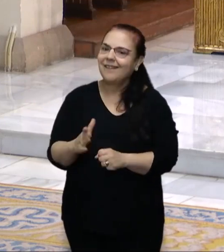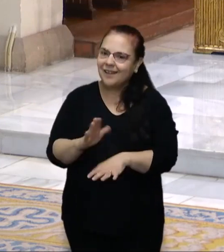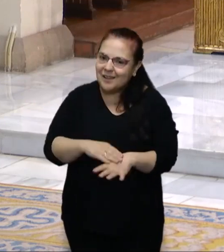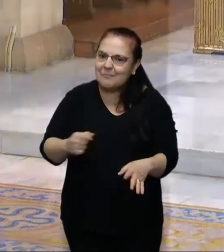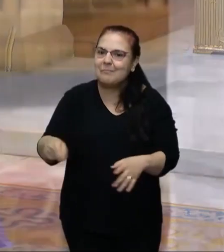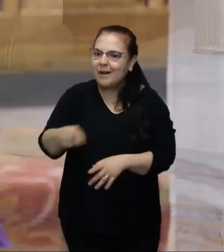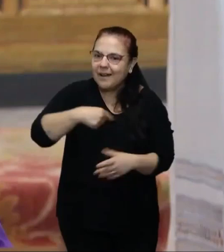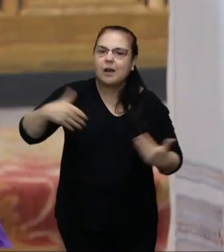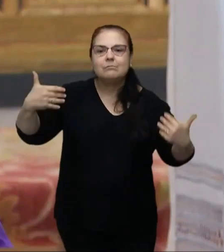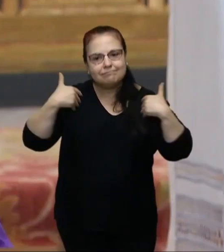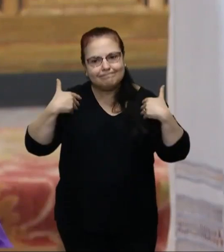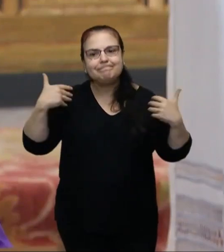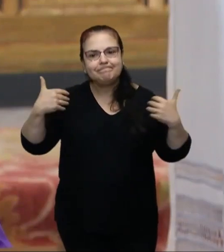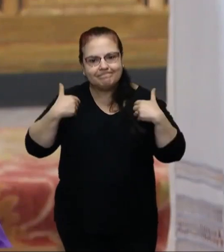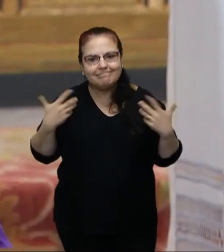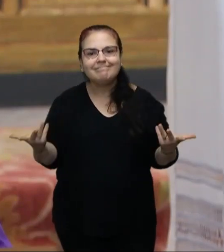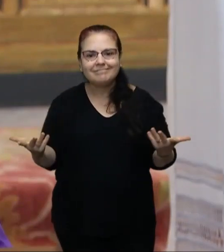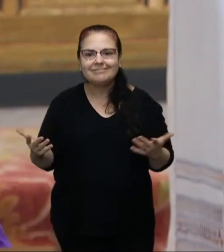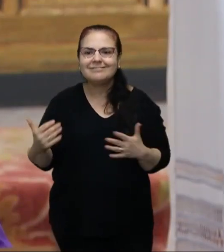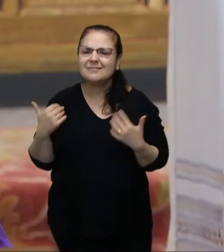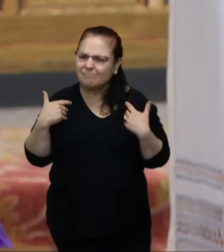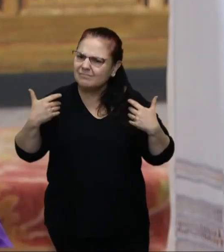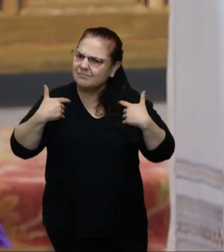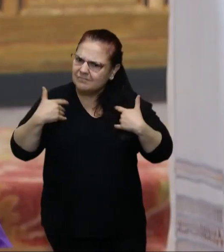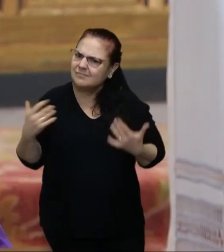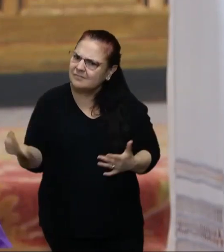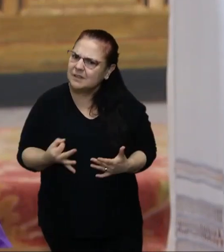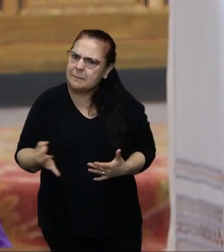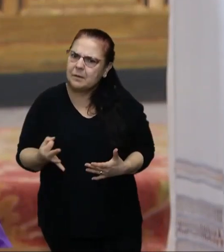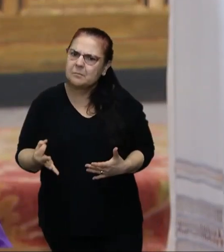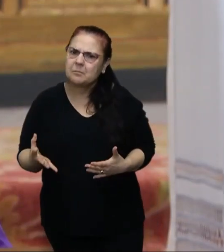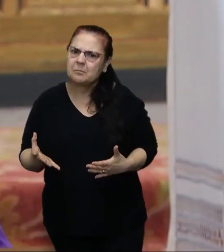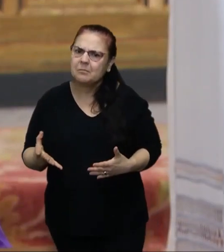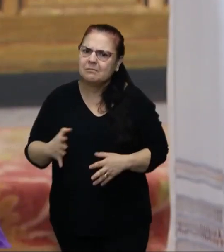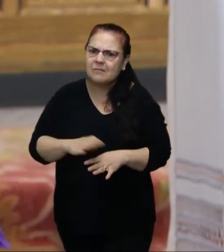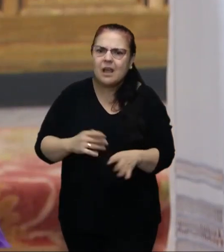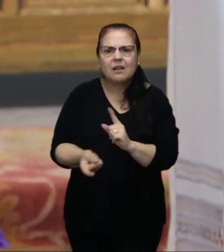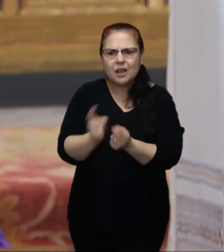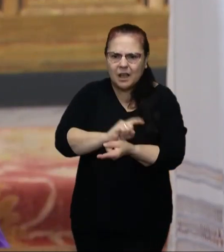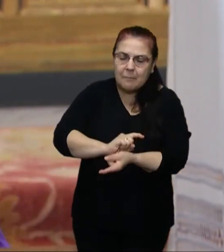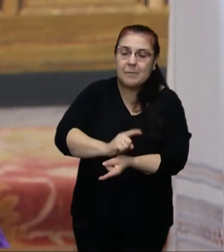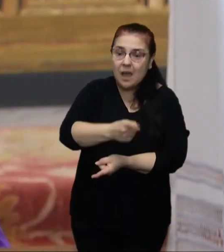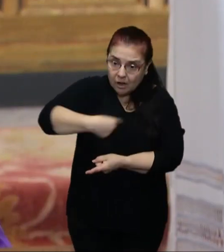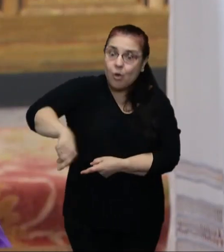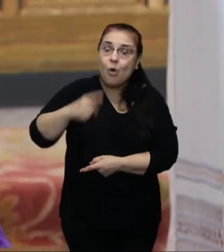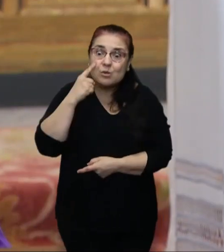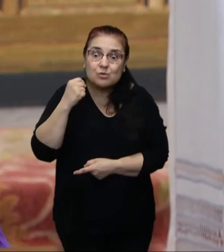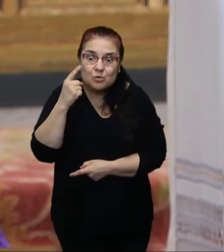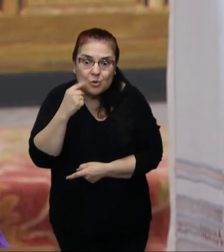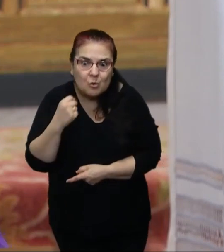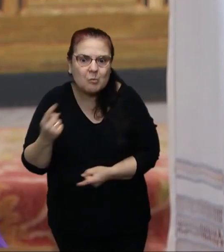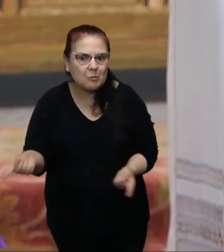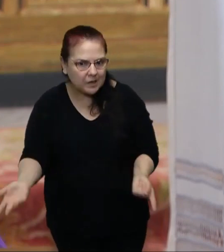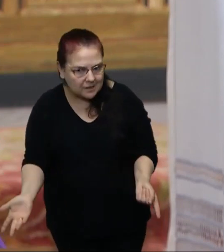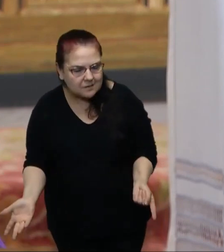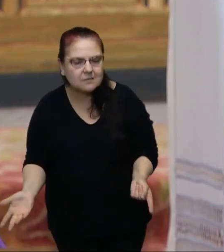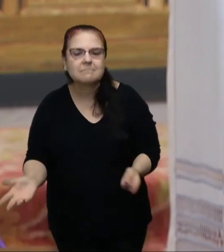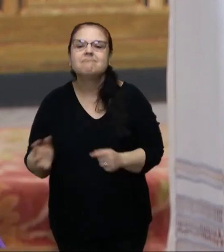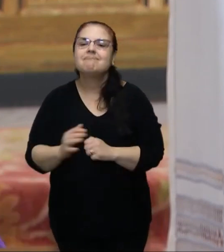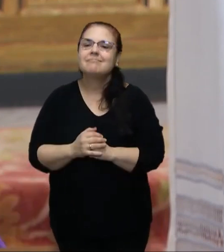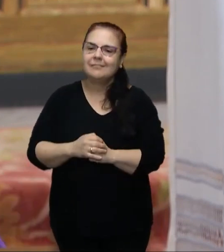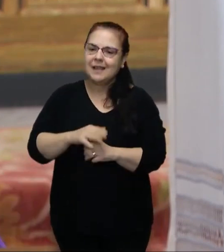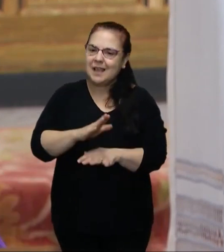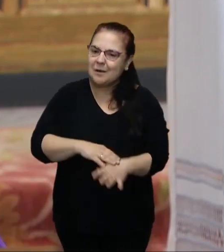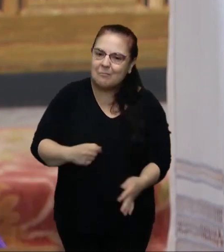nos sacrifiquemos, hagamos penitencia, seamos capaces de cambiar nuestras costumbres para ser capaces